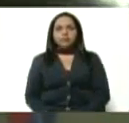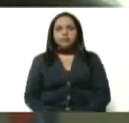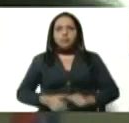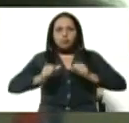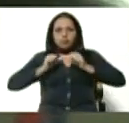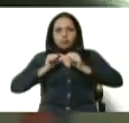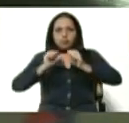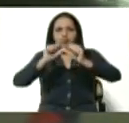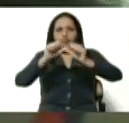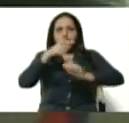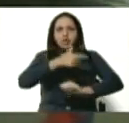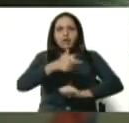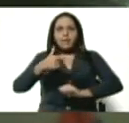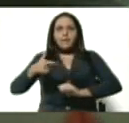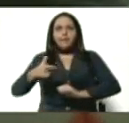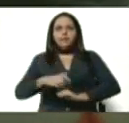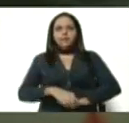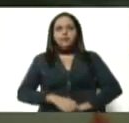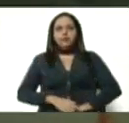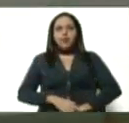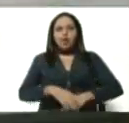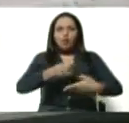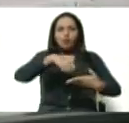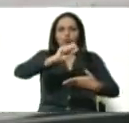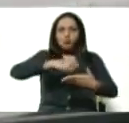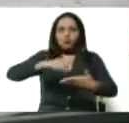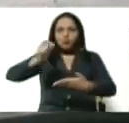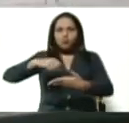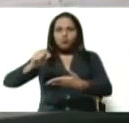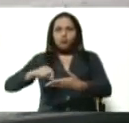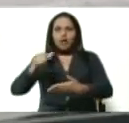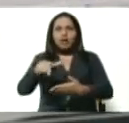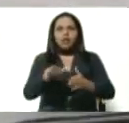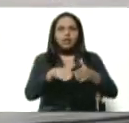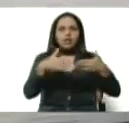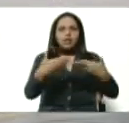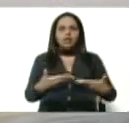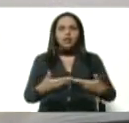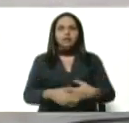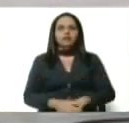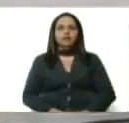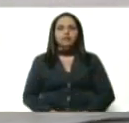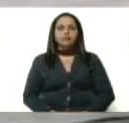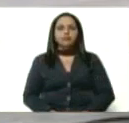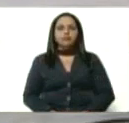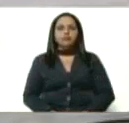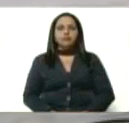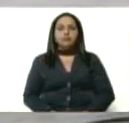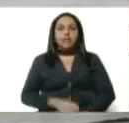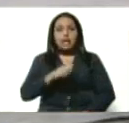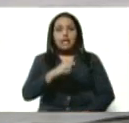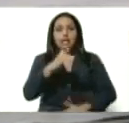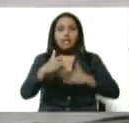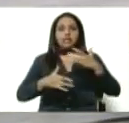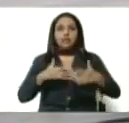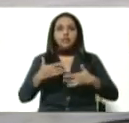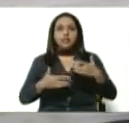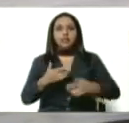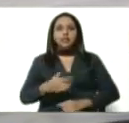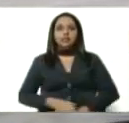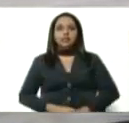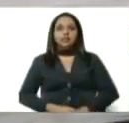Continúan las autoridades estampando su rúbrica en este libro de acta, además parte de lo que es el protocolo que se